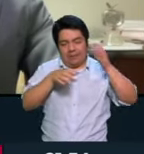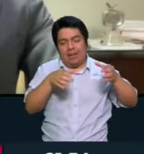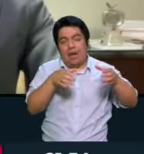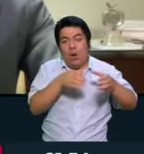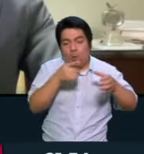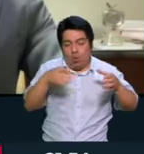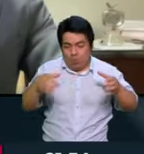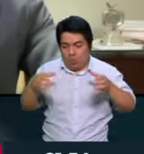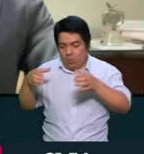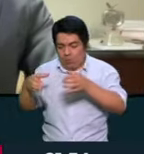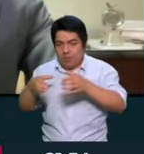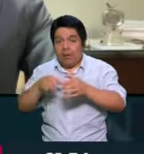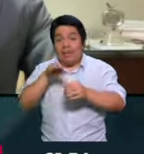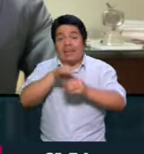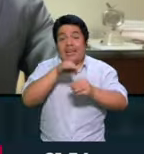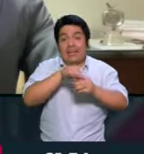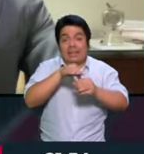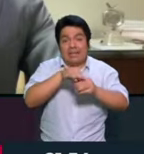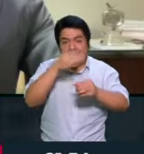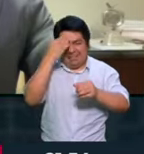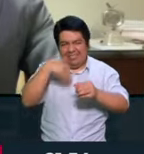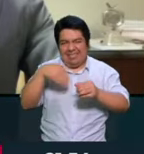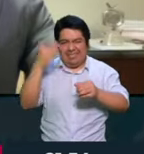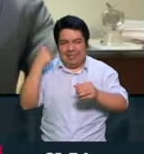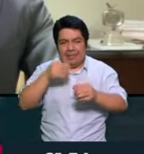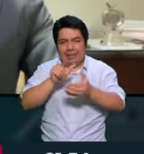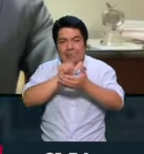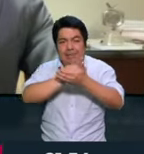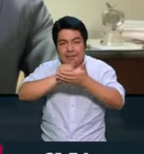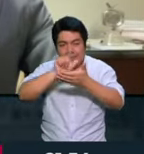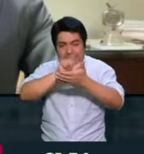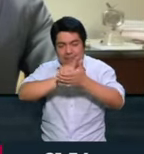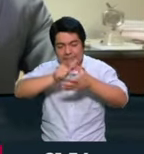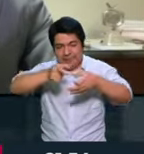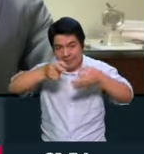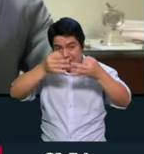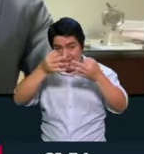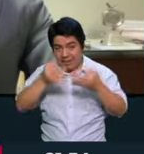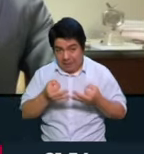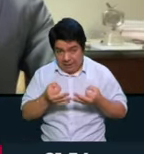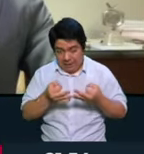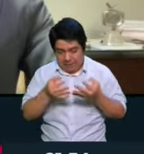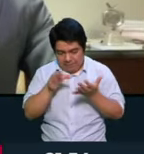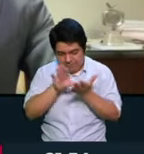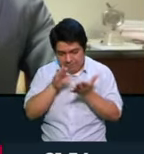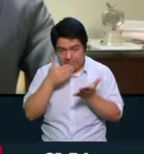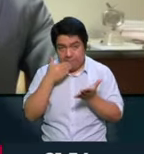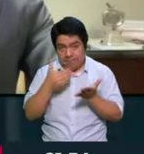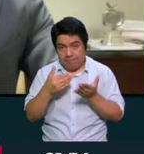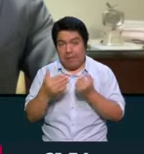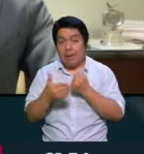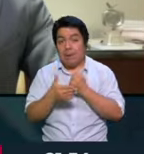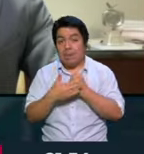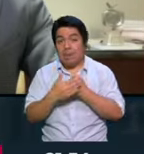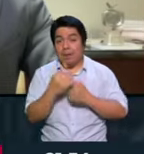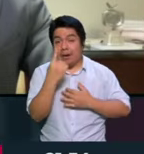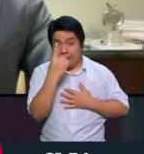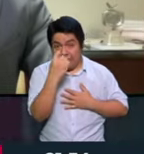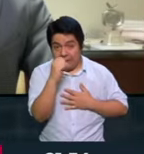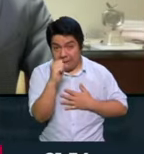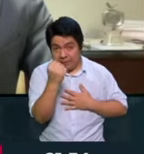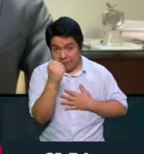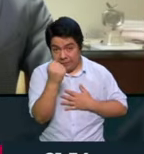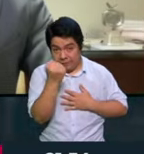fue electo por la vía de las urnas, que está legal, legítima y democráticamente constituido y que entrará en funciones el 1 de